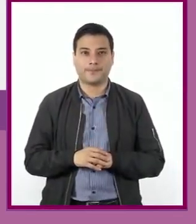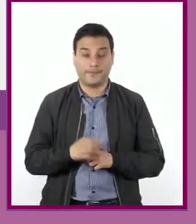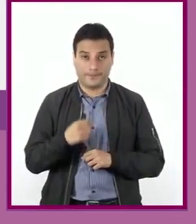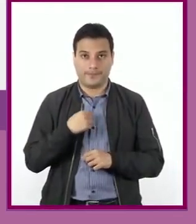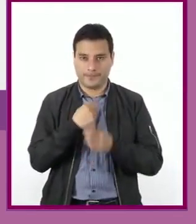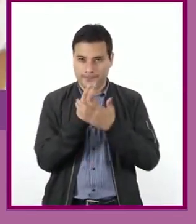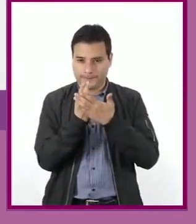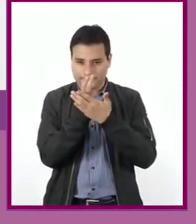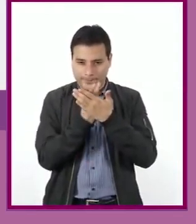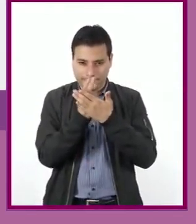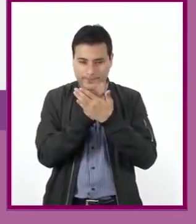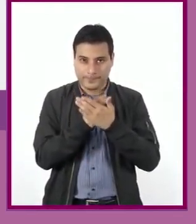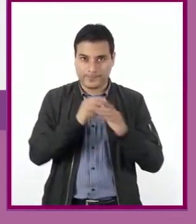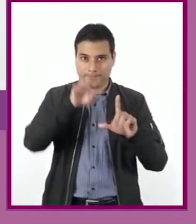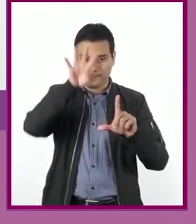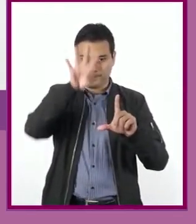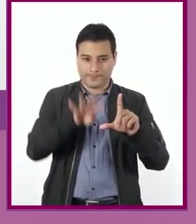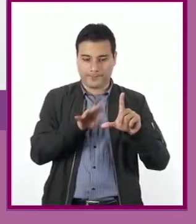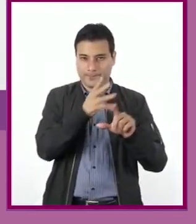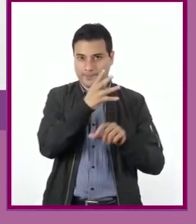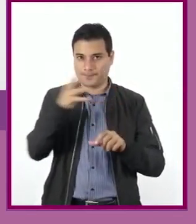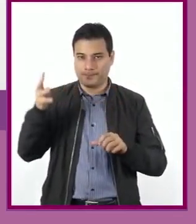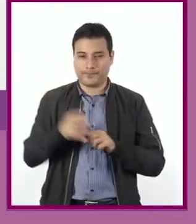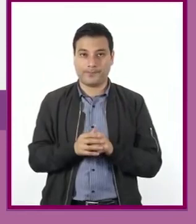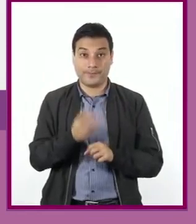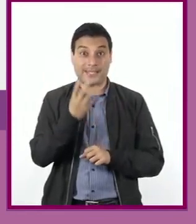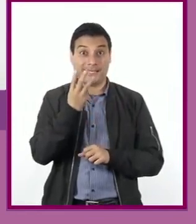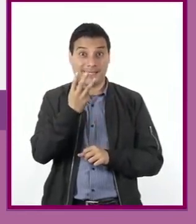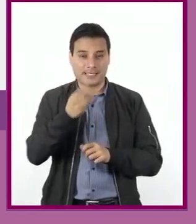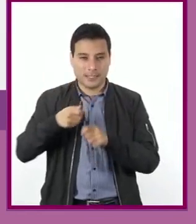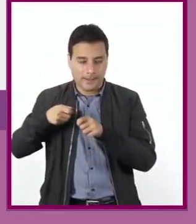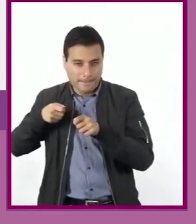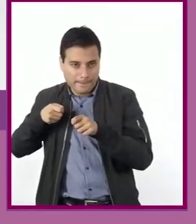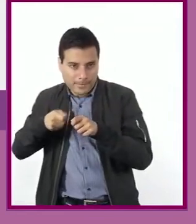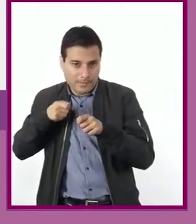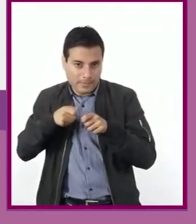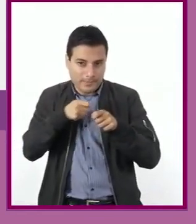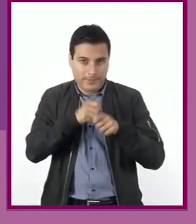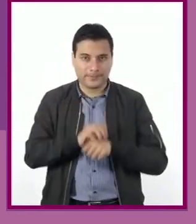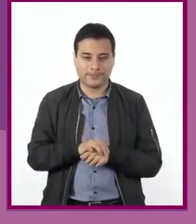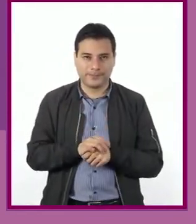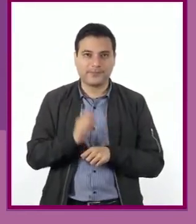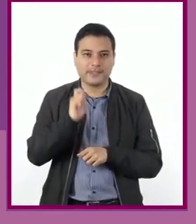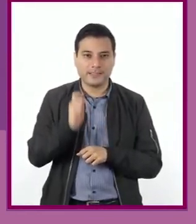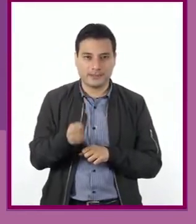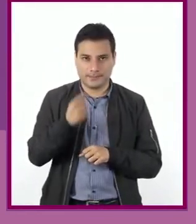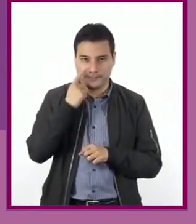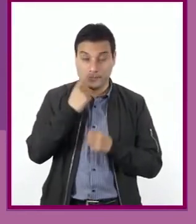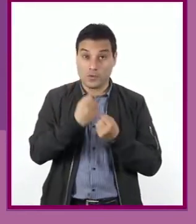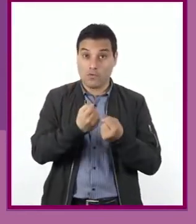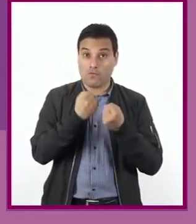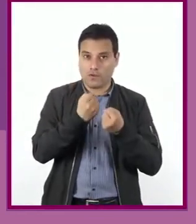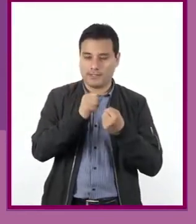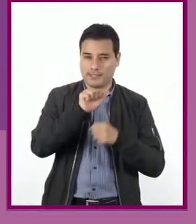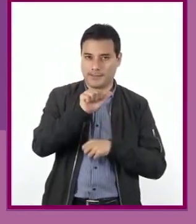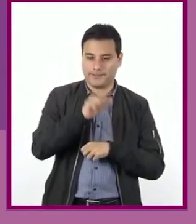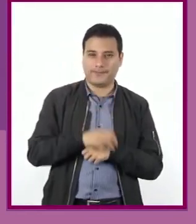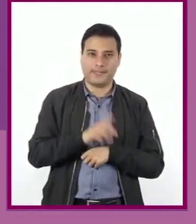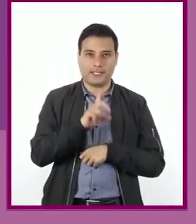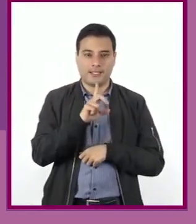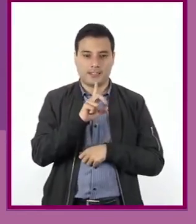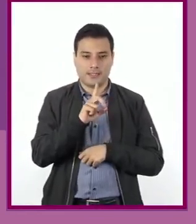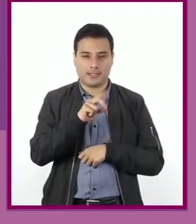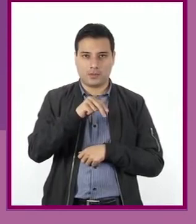un plano cartesiano. Los tres golpes que se representarán en la gráfica son fuerza A, de 30